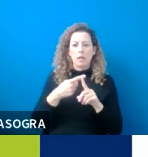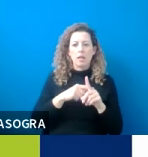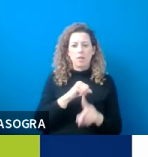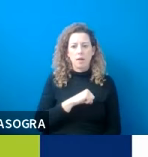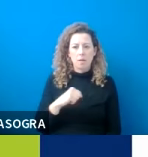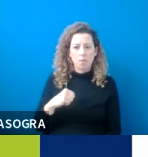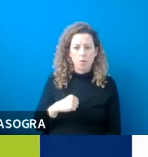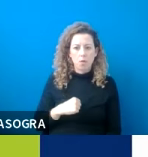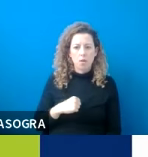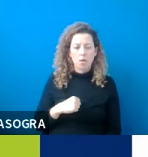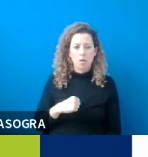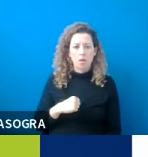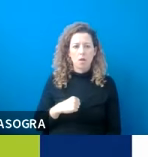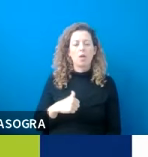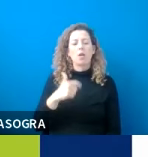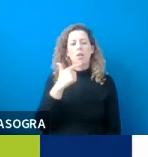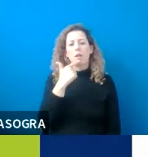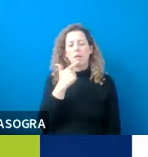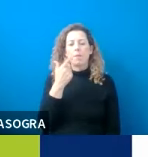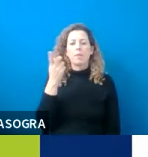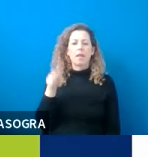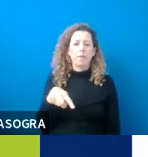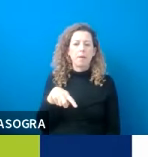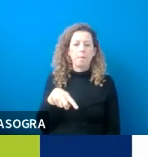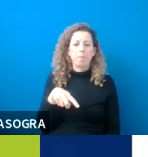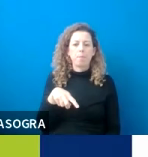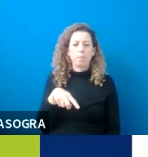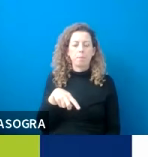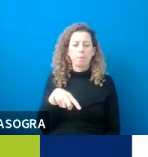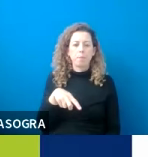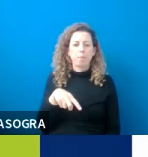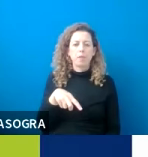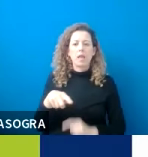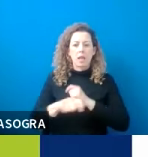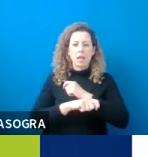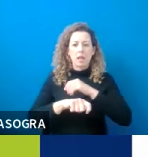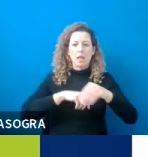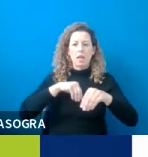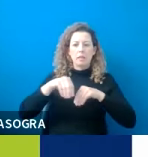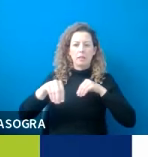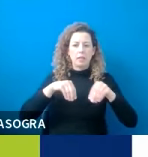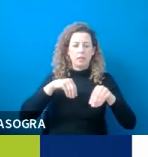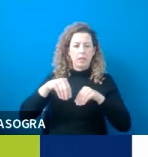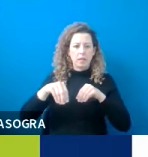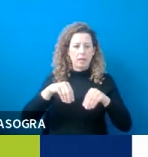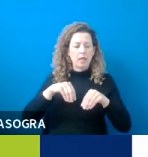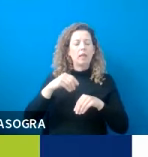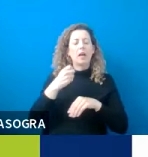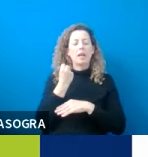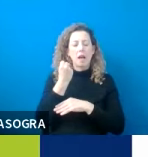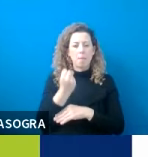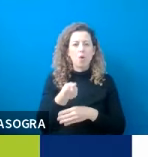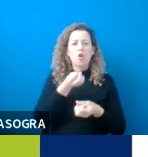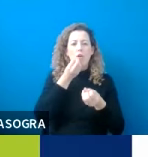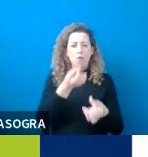en adquirir una serie de estrategias a nivel conocimiento del T, apoyo informativo,